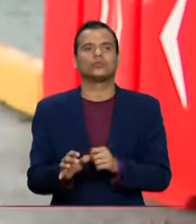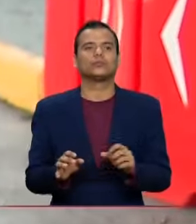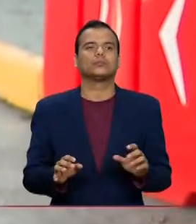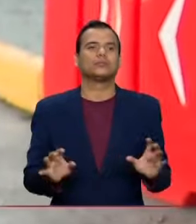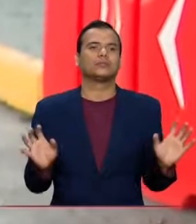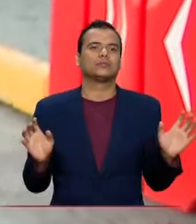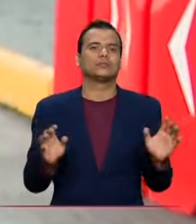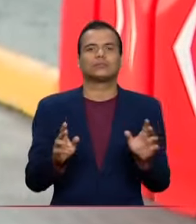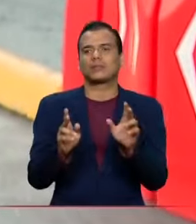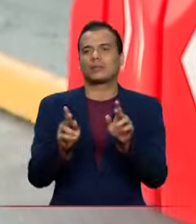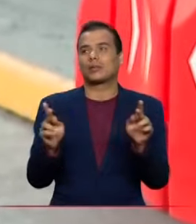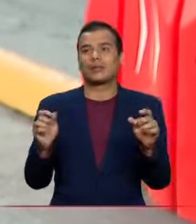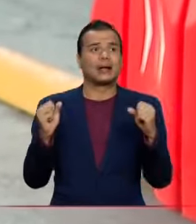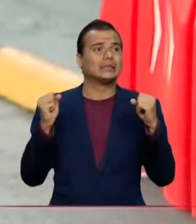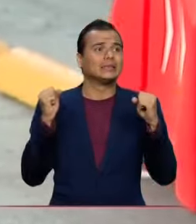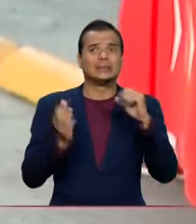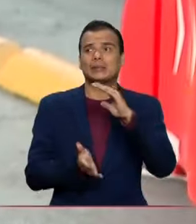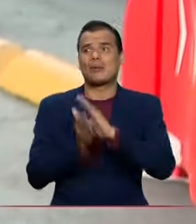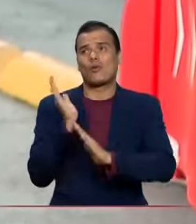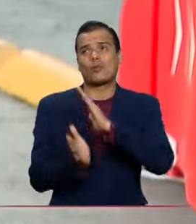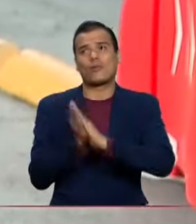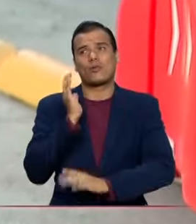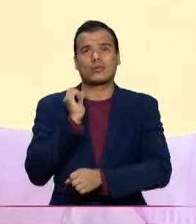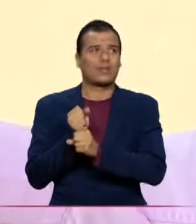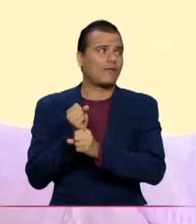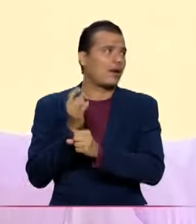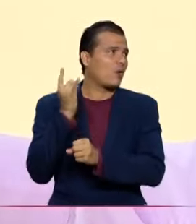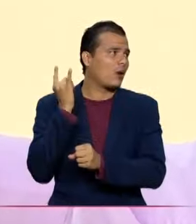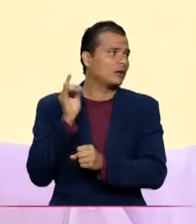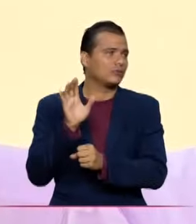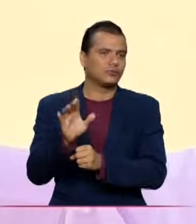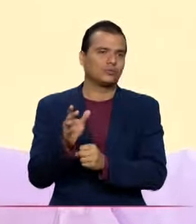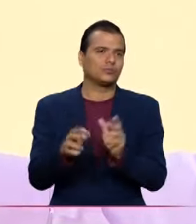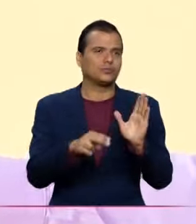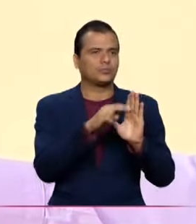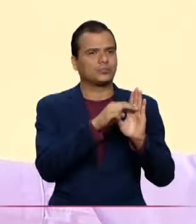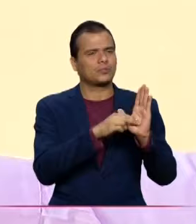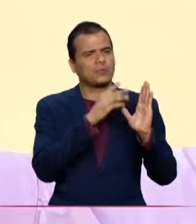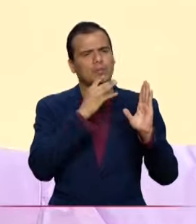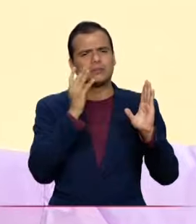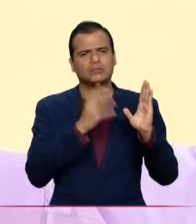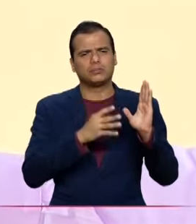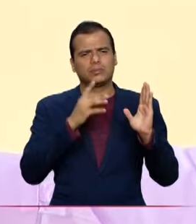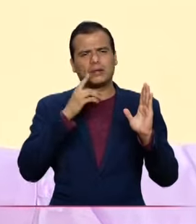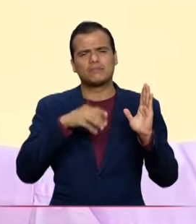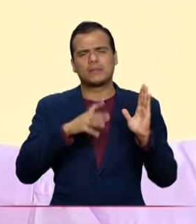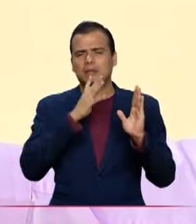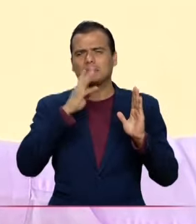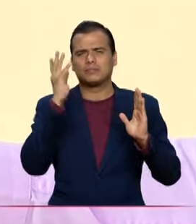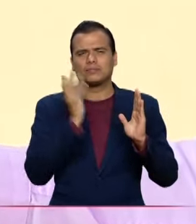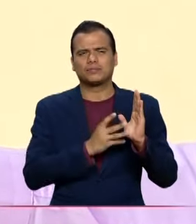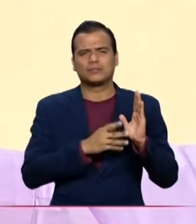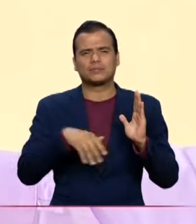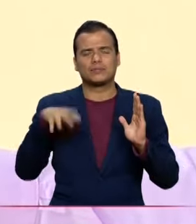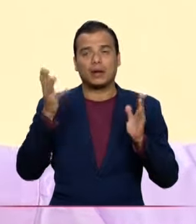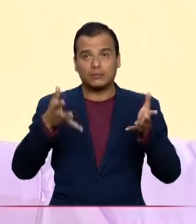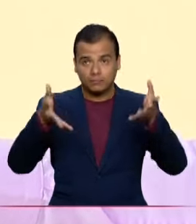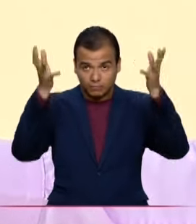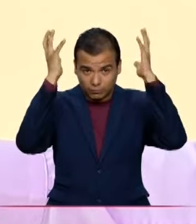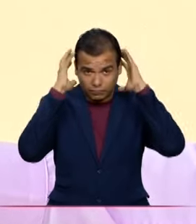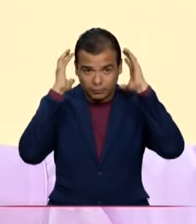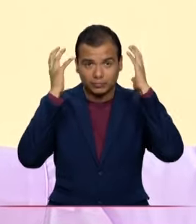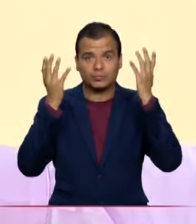tiempo, ¿no? A trabajar o alguna cita. Violación a las normas de tránsito, no utilización de elementos de